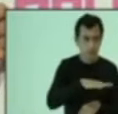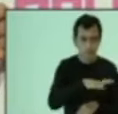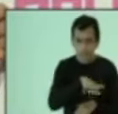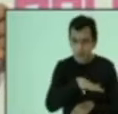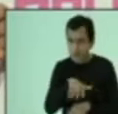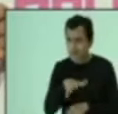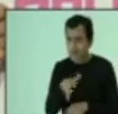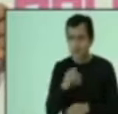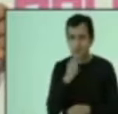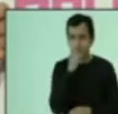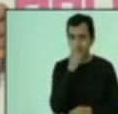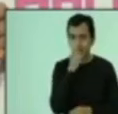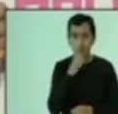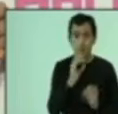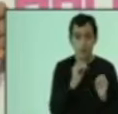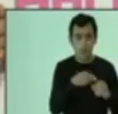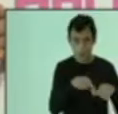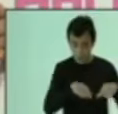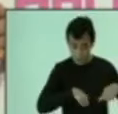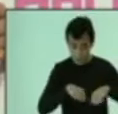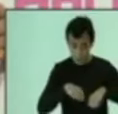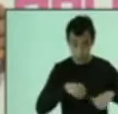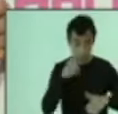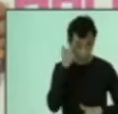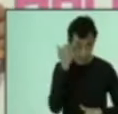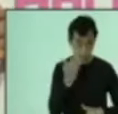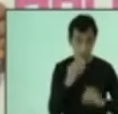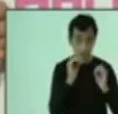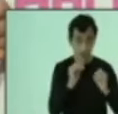una actividad por cuenta propia o bien